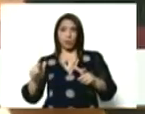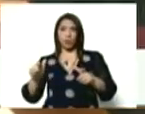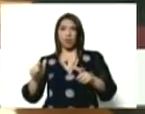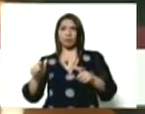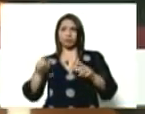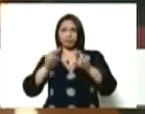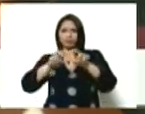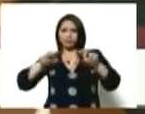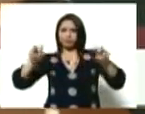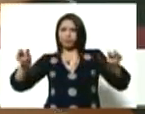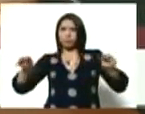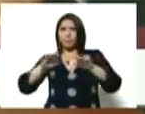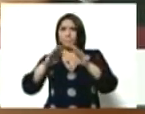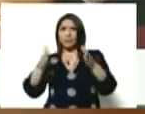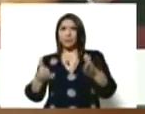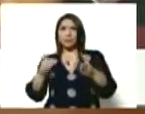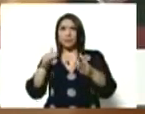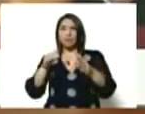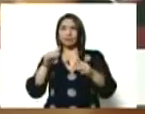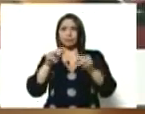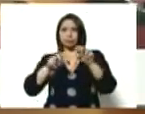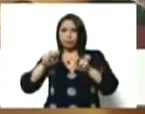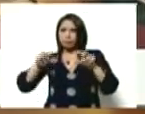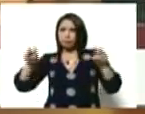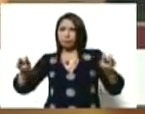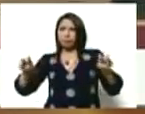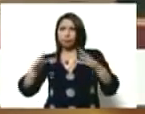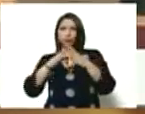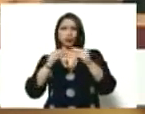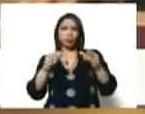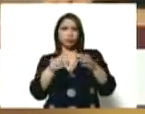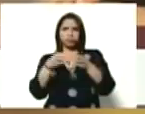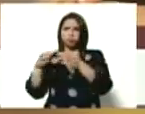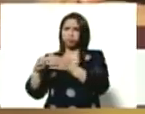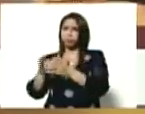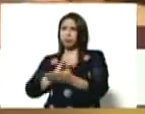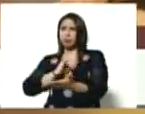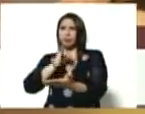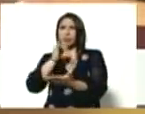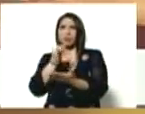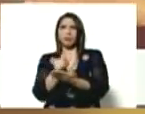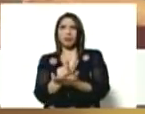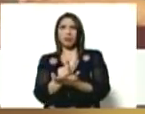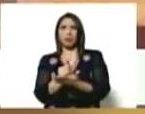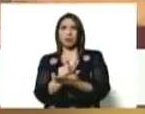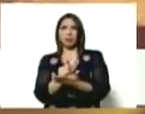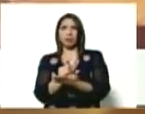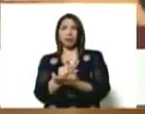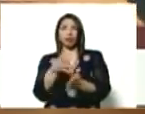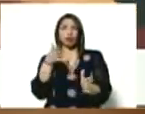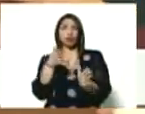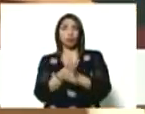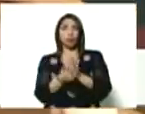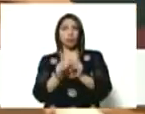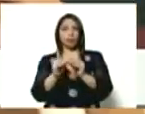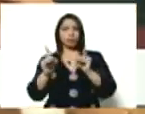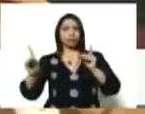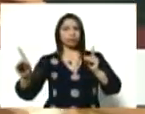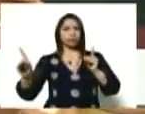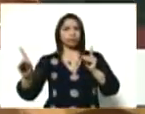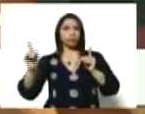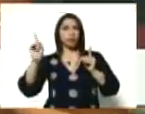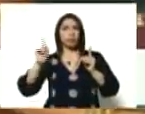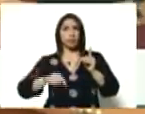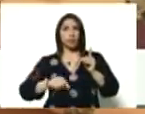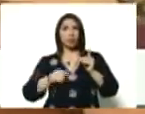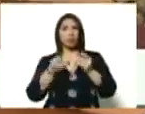electoral. Todas las estaciones estarán identificadas, señalizadas sobre la distancia correspondiente e ideal